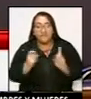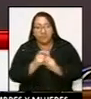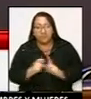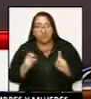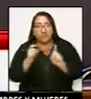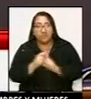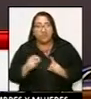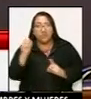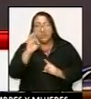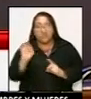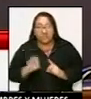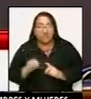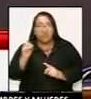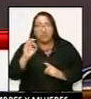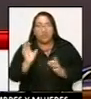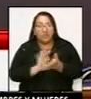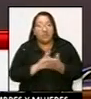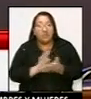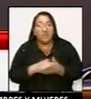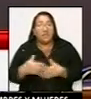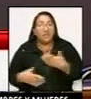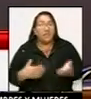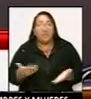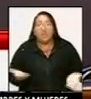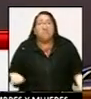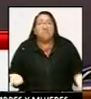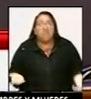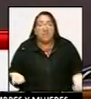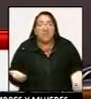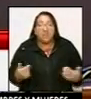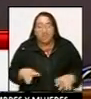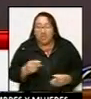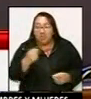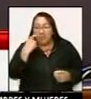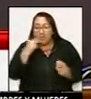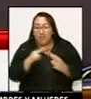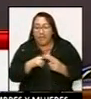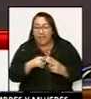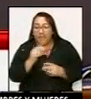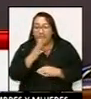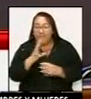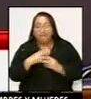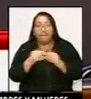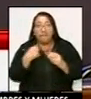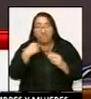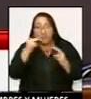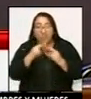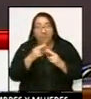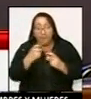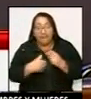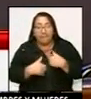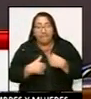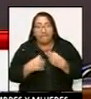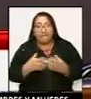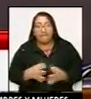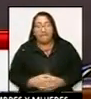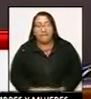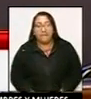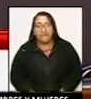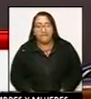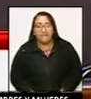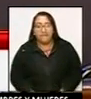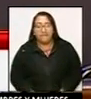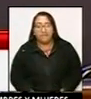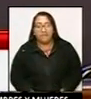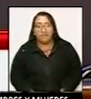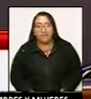palabra, cifras y cifras, pero no hay acciones. Así como se le conoce al árbol por su fruto, así hay que conocerle al ser humano por su trabajo.